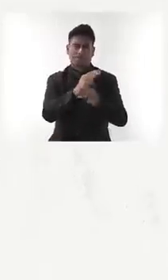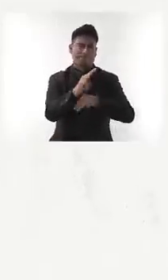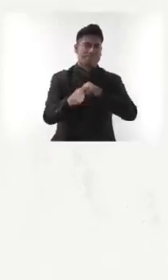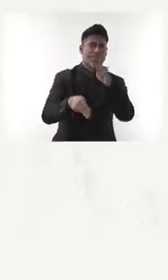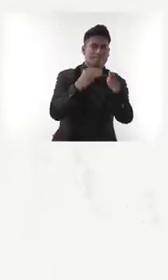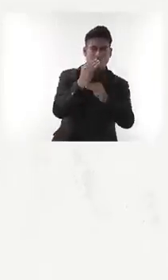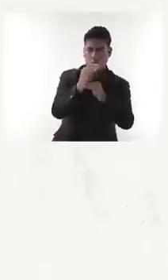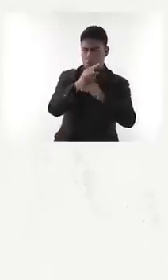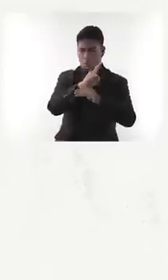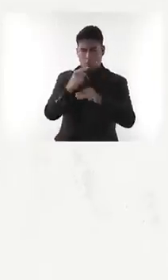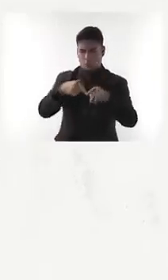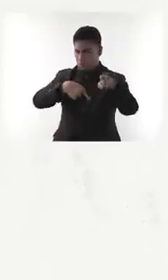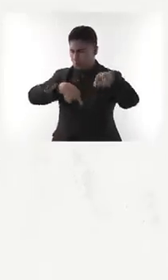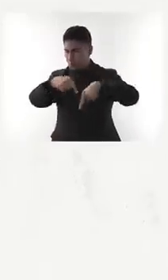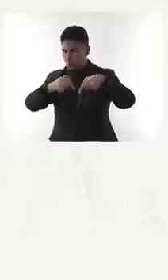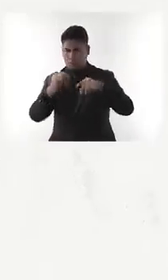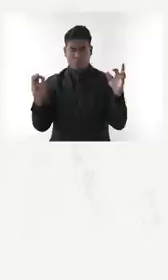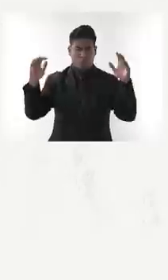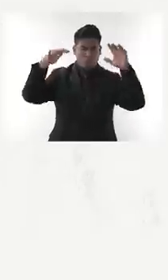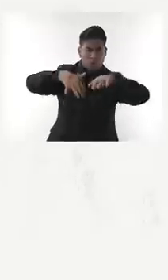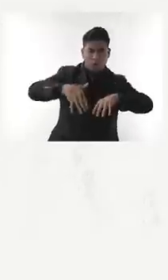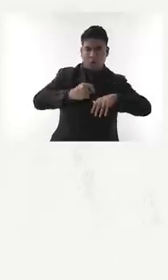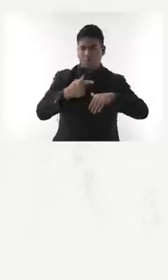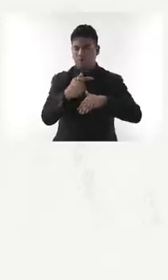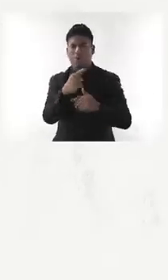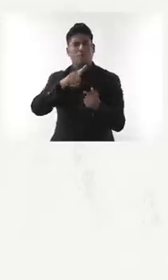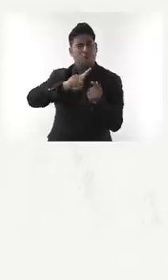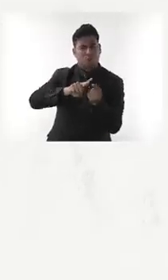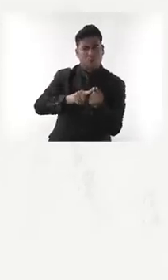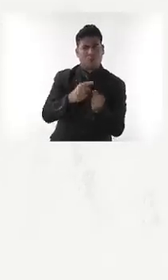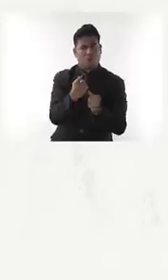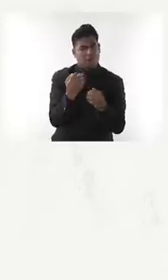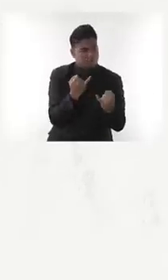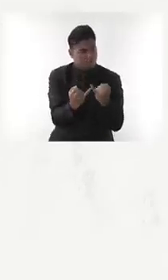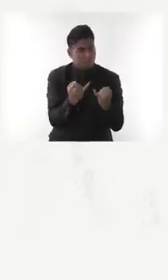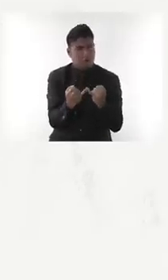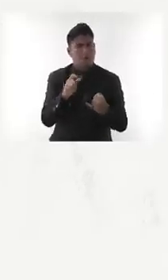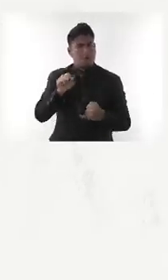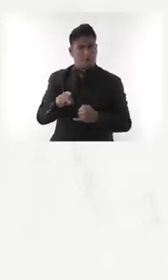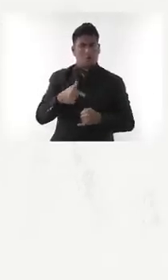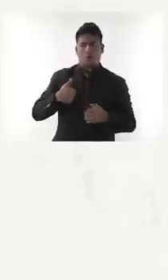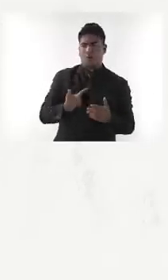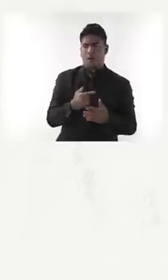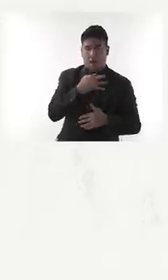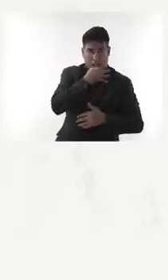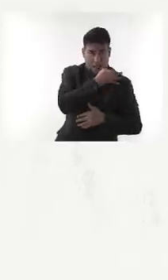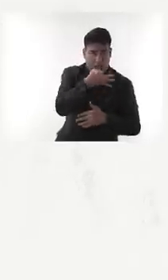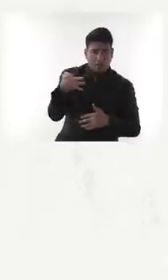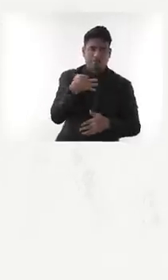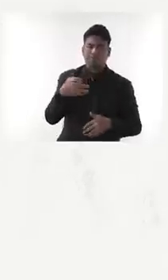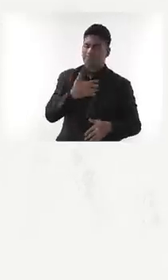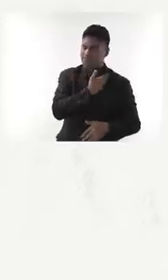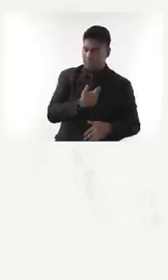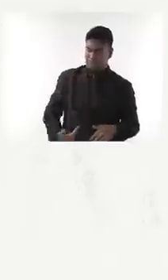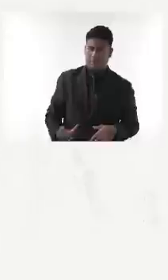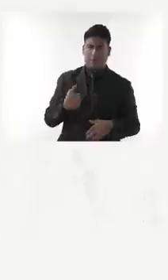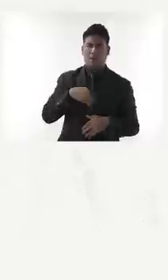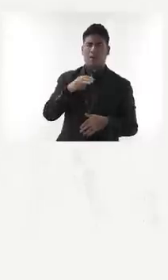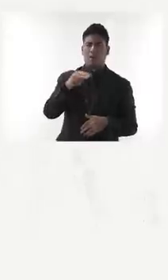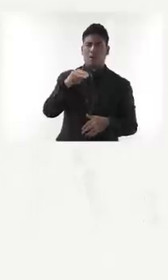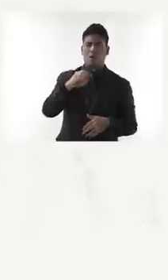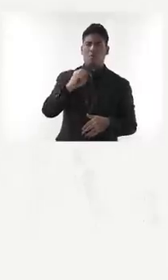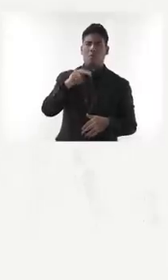importante comentarles que estamos trabajando de la mano del presidente Montagliani en la CONCACAF y de la mano del